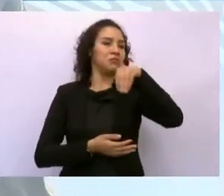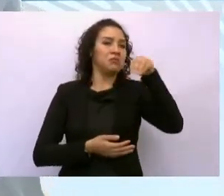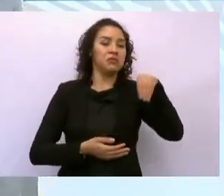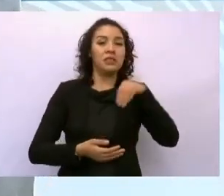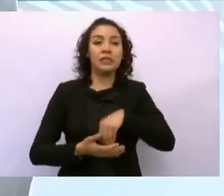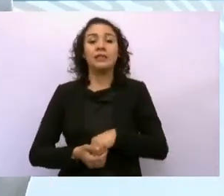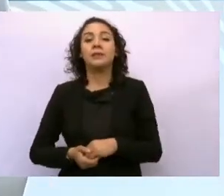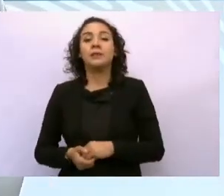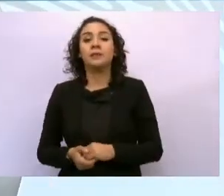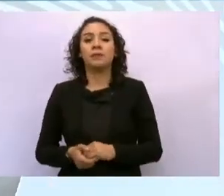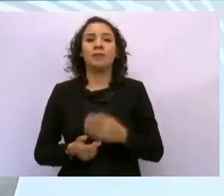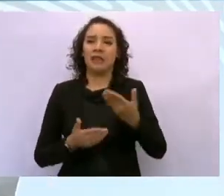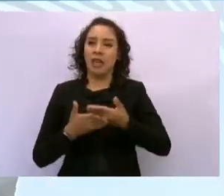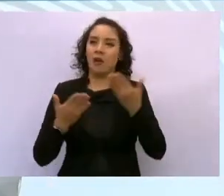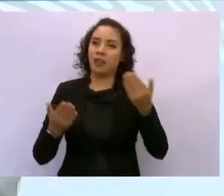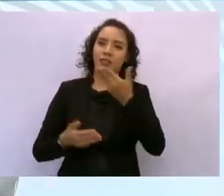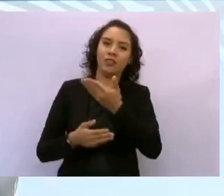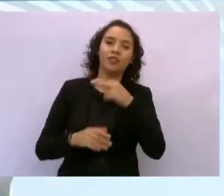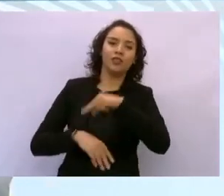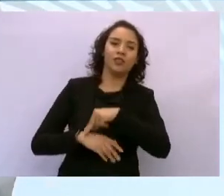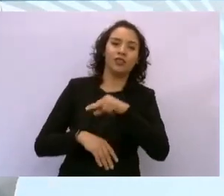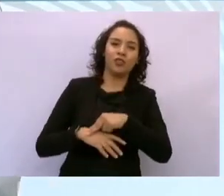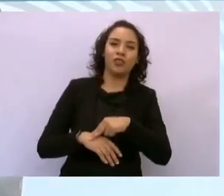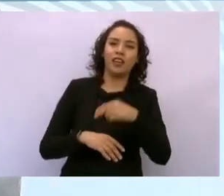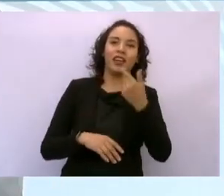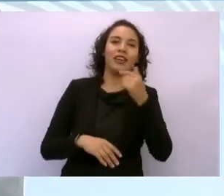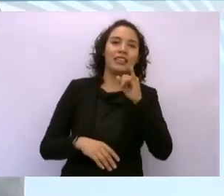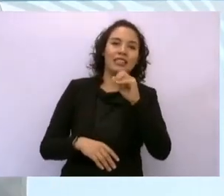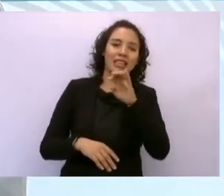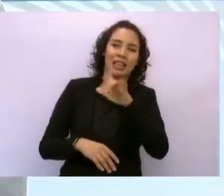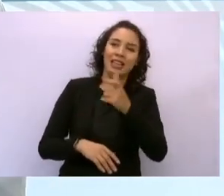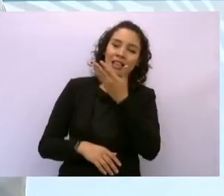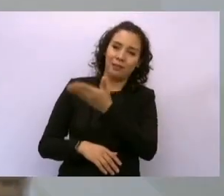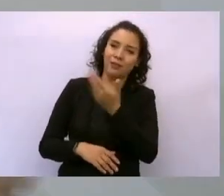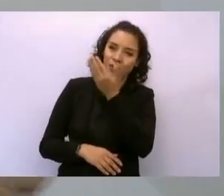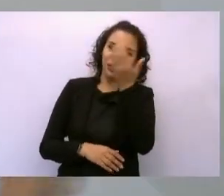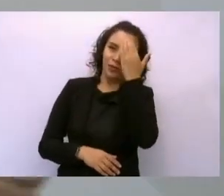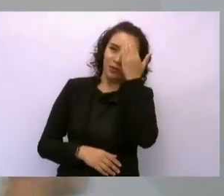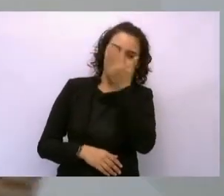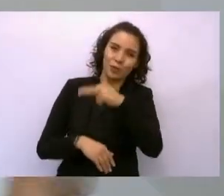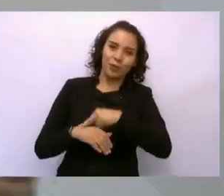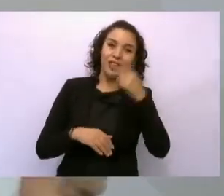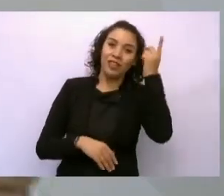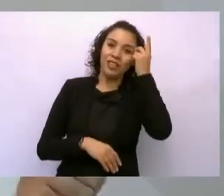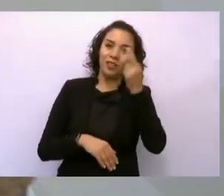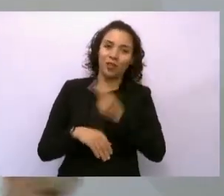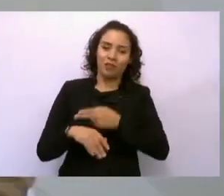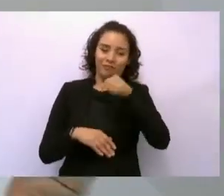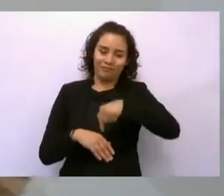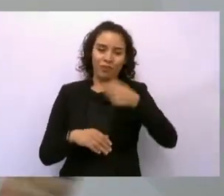De aquí es la doctora Gisela, es paisana de ustedes.